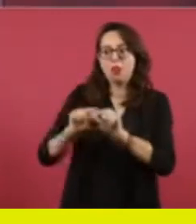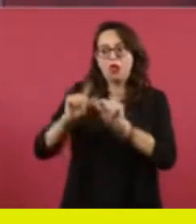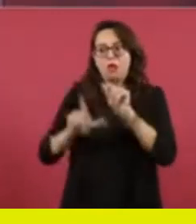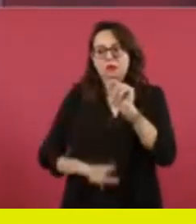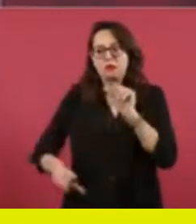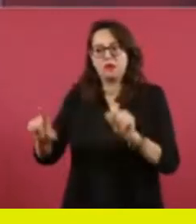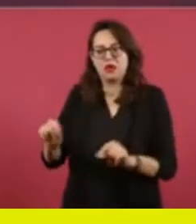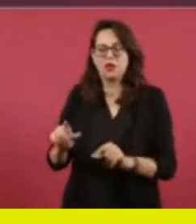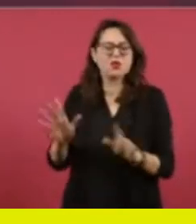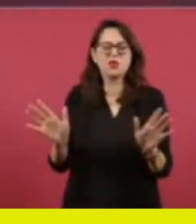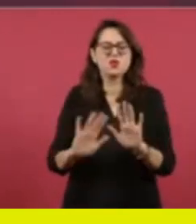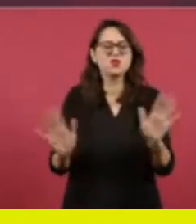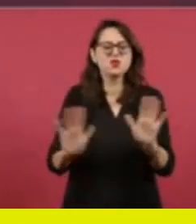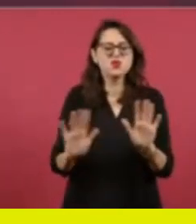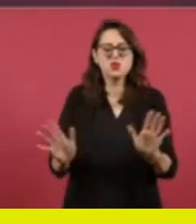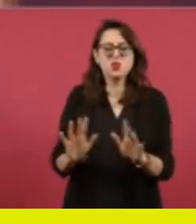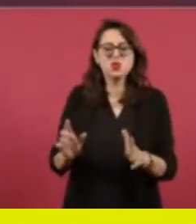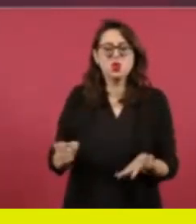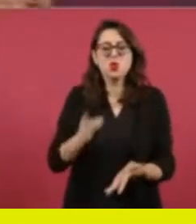no podemos nosotros